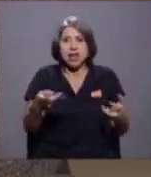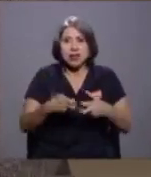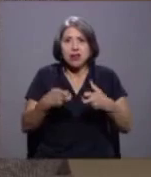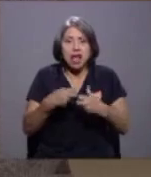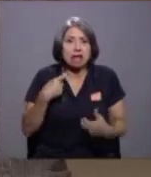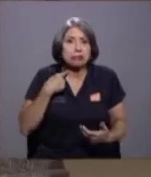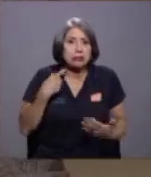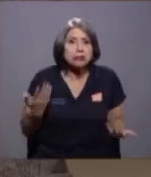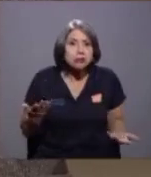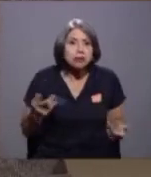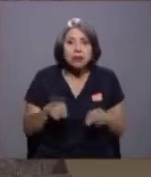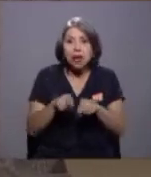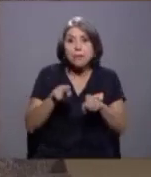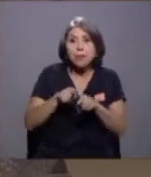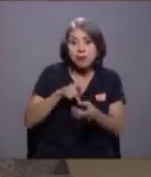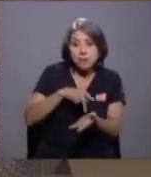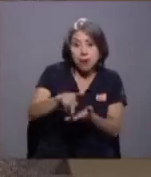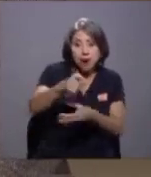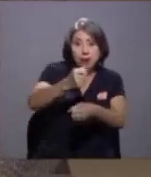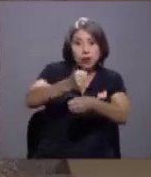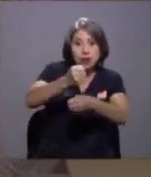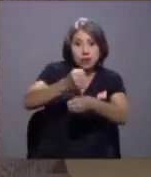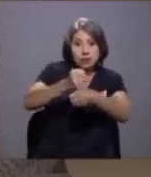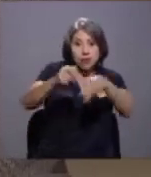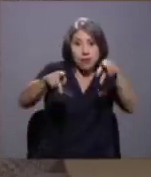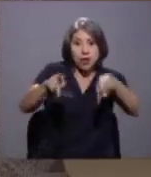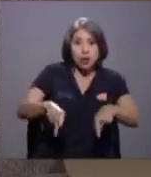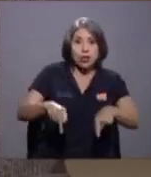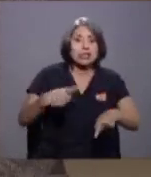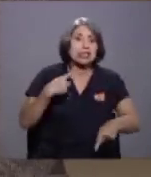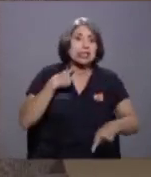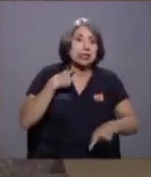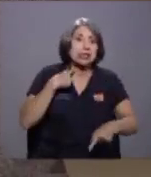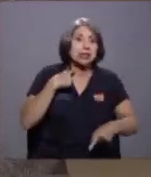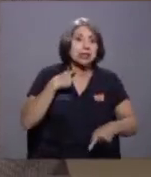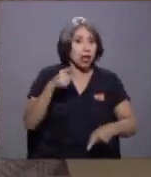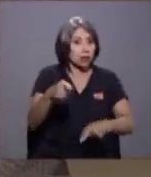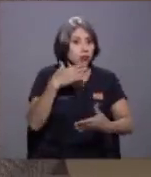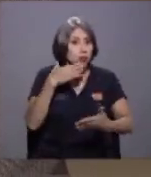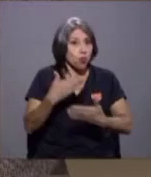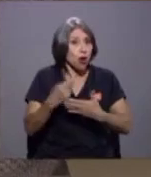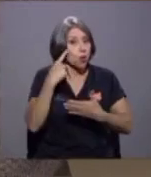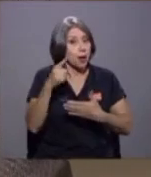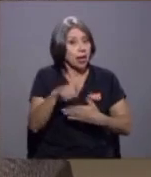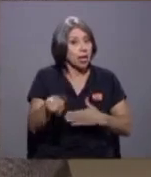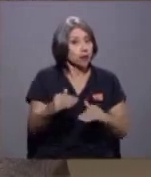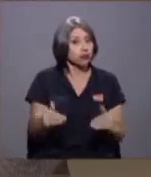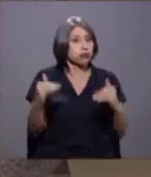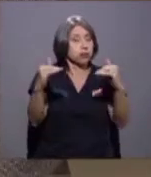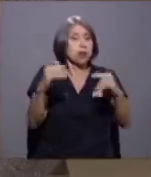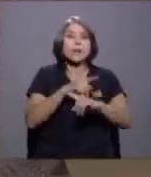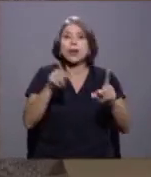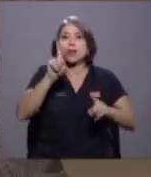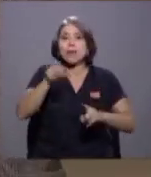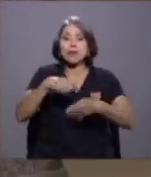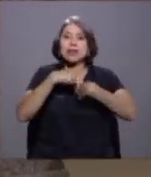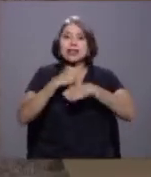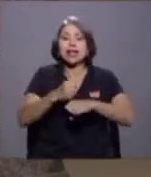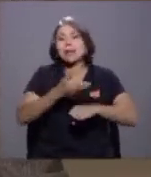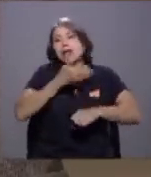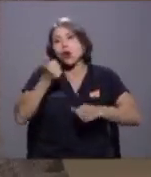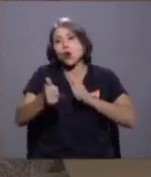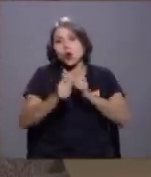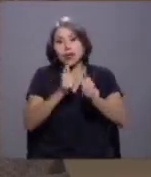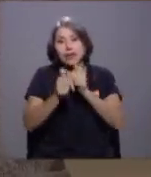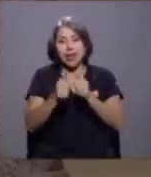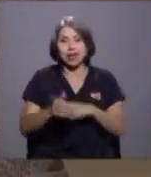bueno para elevar el nivel de vida de la gente, pero tenemos que buscar otras formas de generar la competitividad. El monopolio de